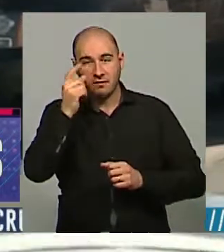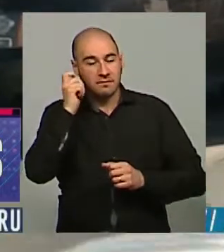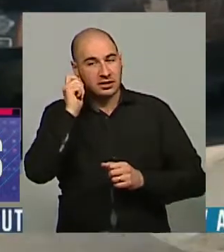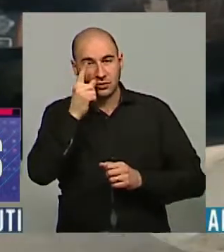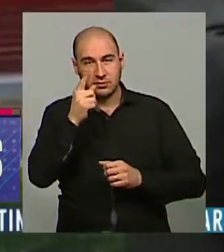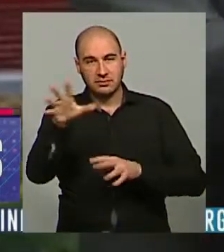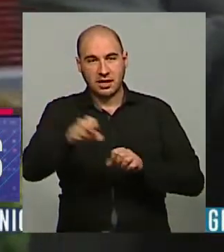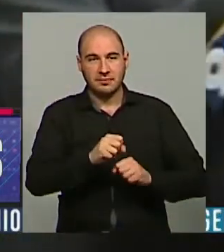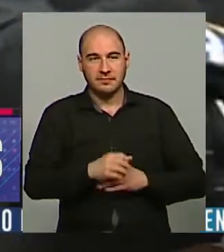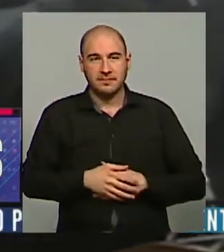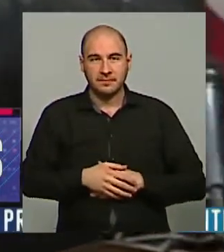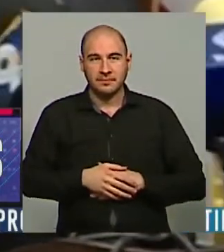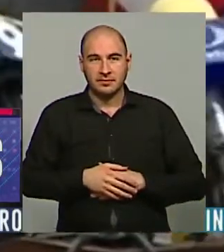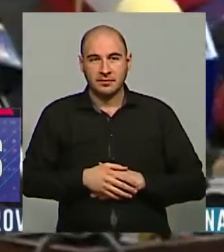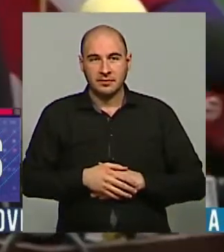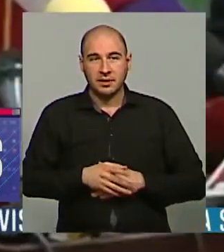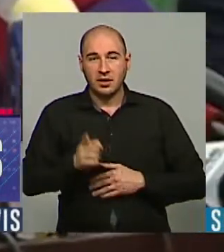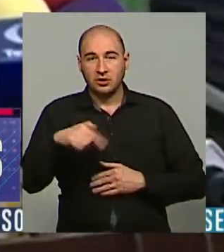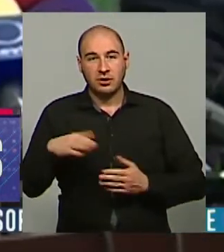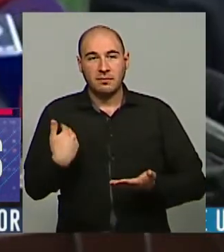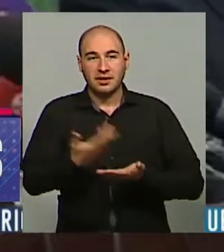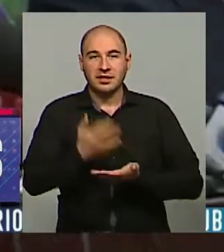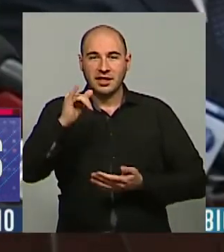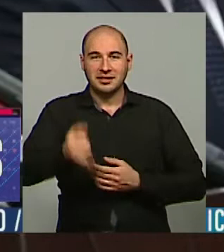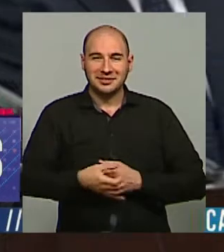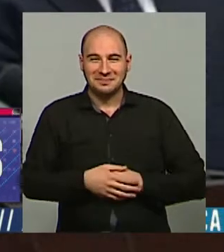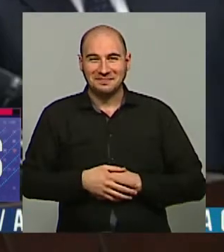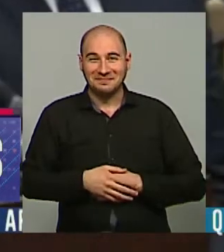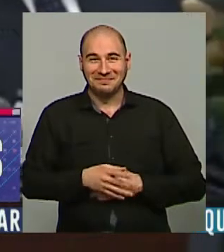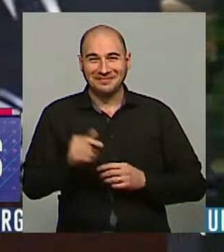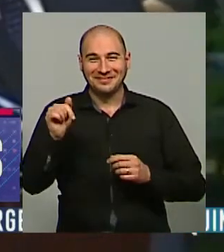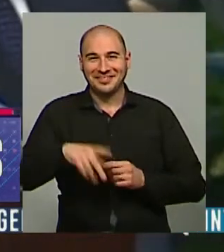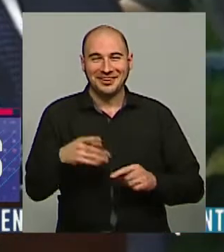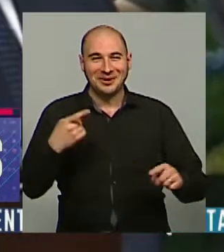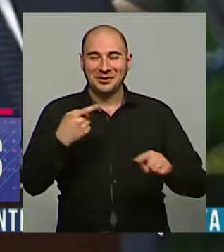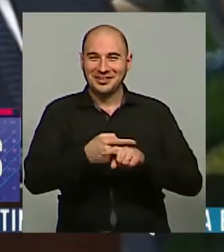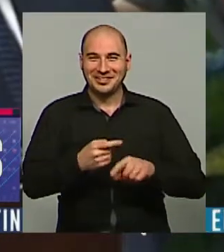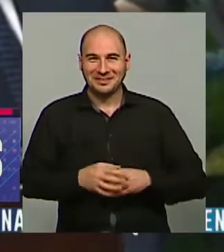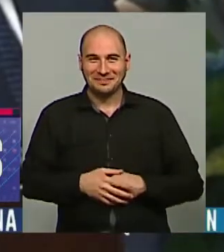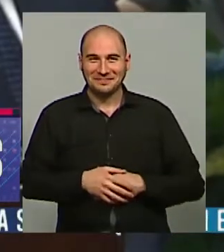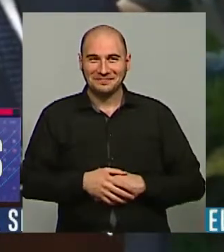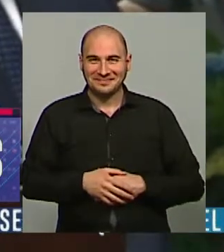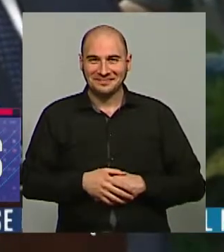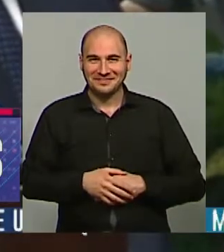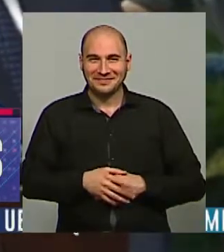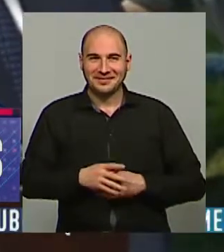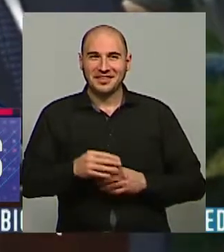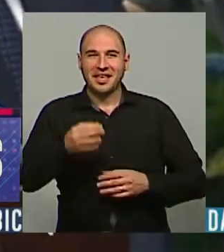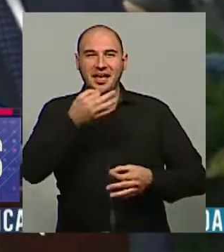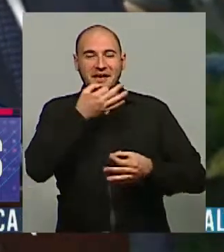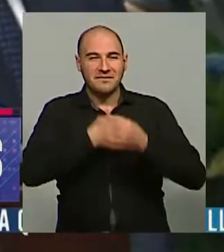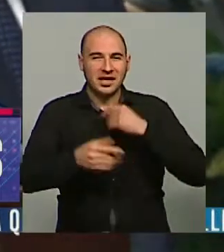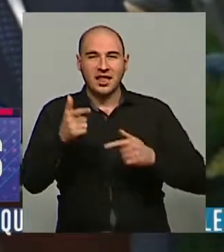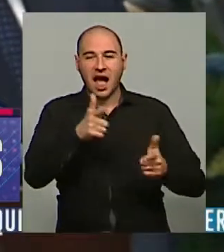años. Definitivamente vamos a presentar un caso en contra de la venta y distribución